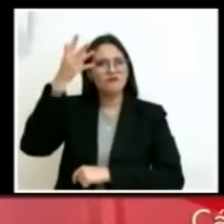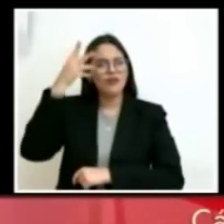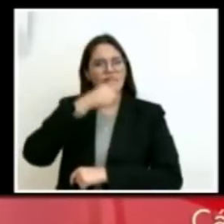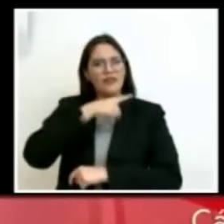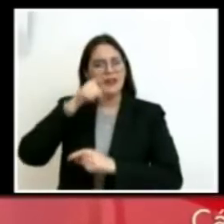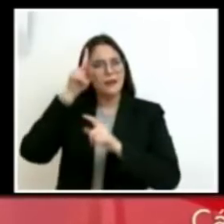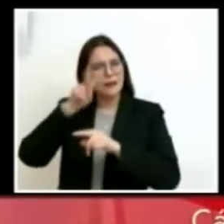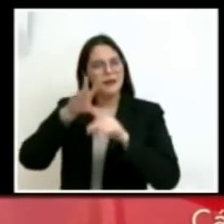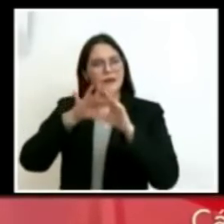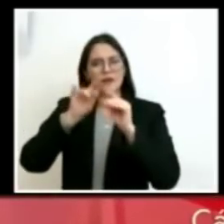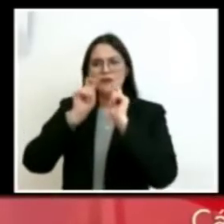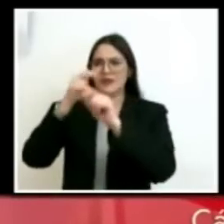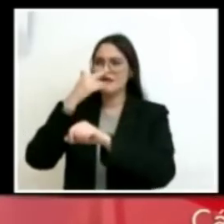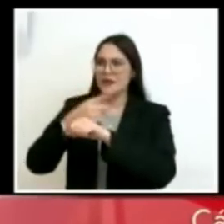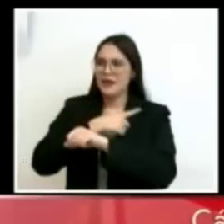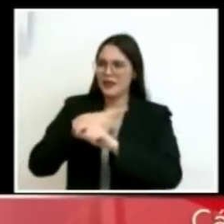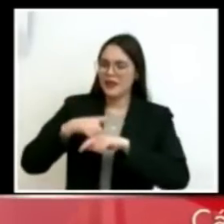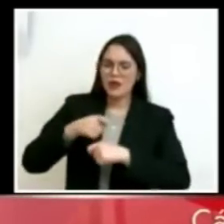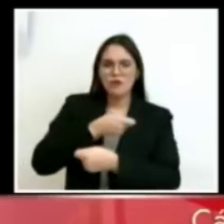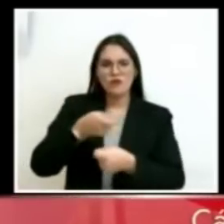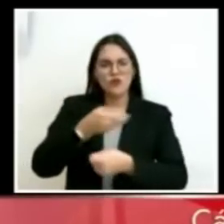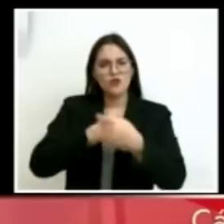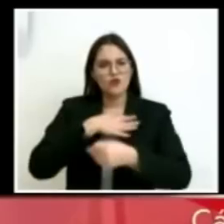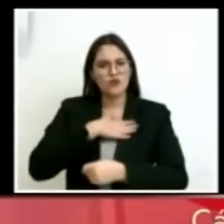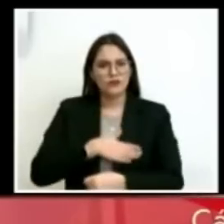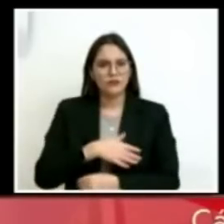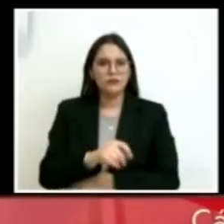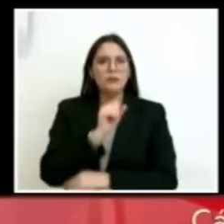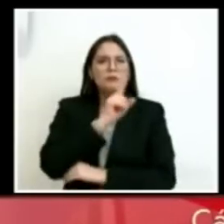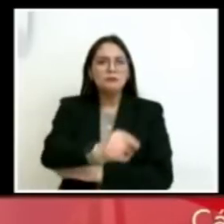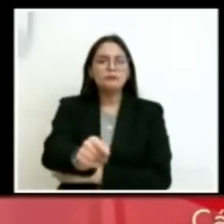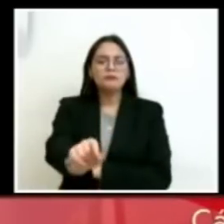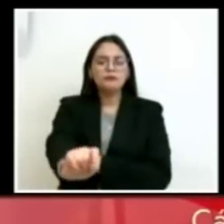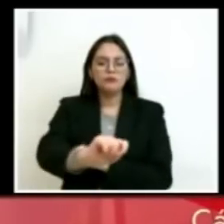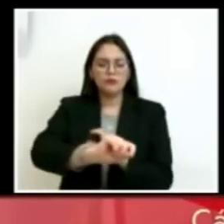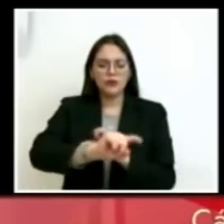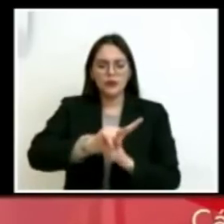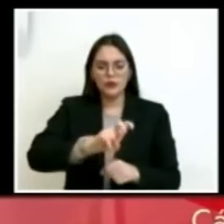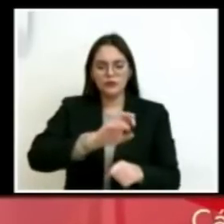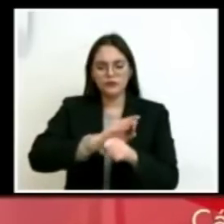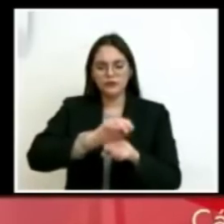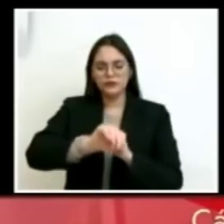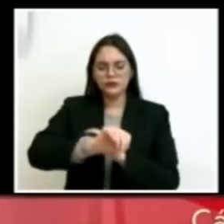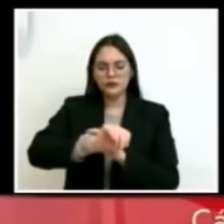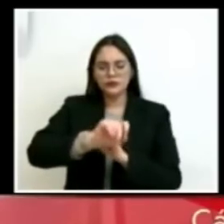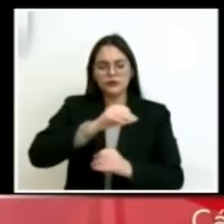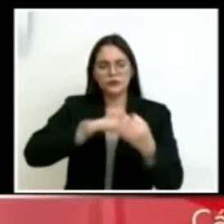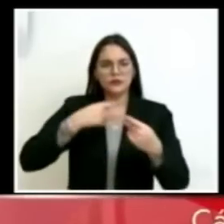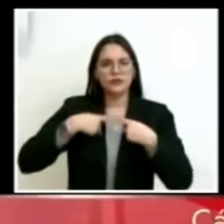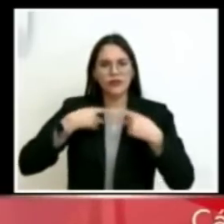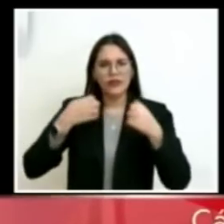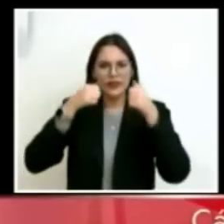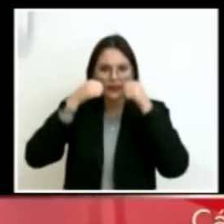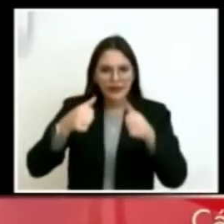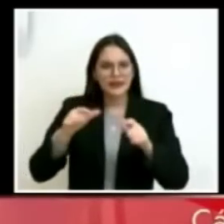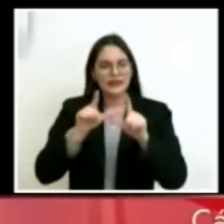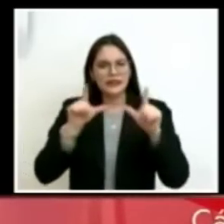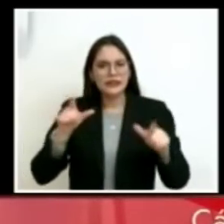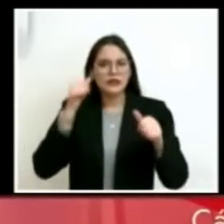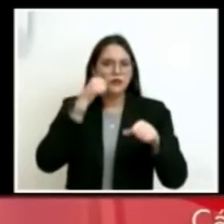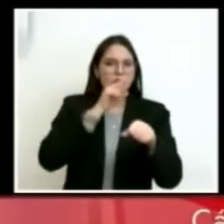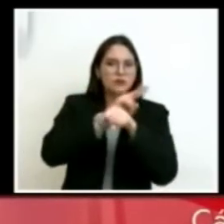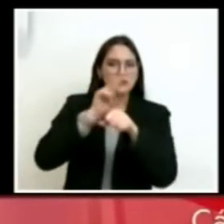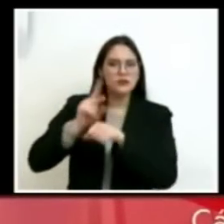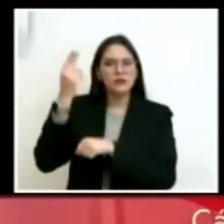alta encomienda de impartir justicia. Por eso, precisamente por eso hemos llegado hasta aquí. La gente está atenta, está politizada y está pendiente para